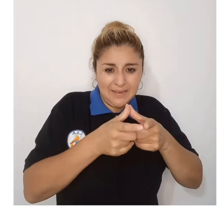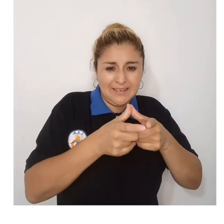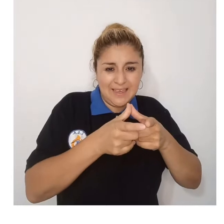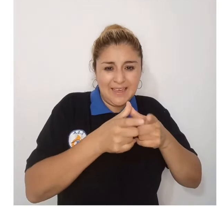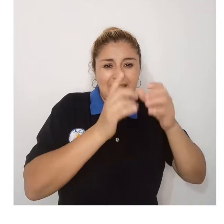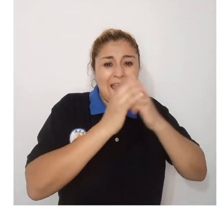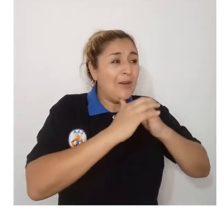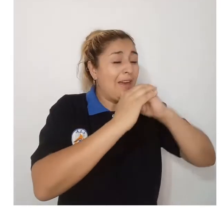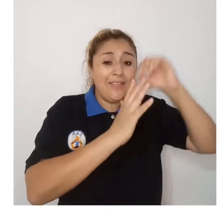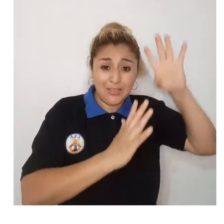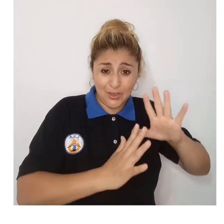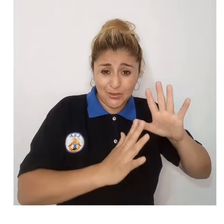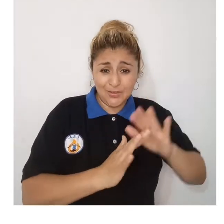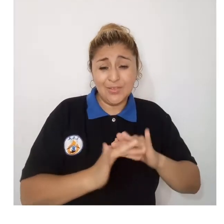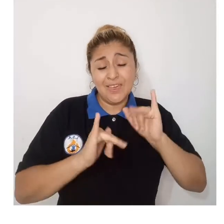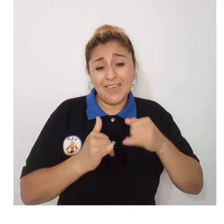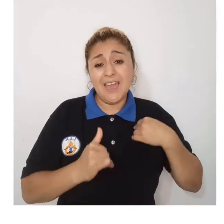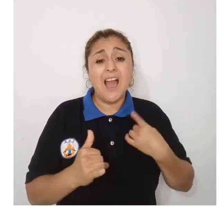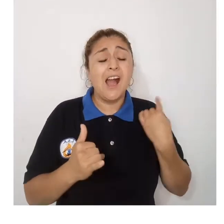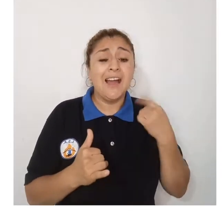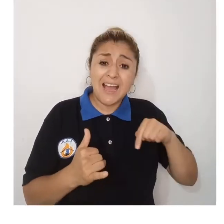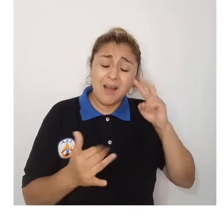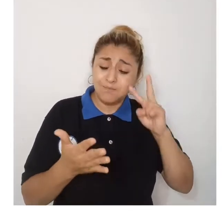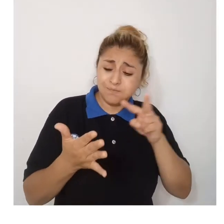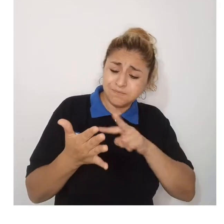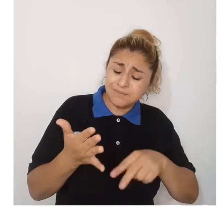no le estaban pasando bien por ejemplo jerusalén